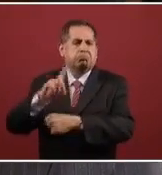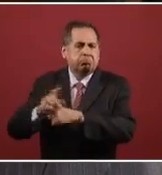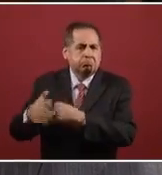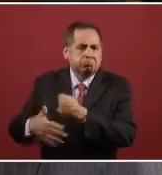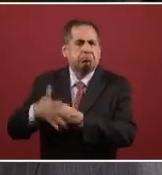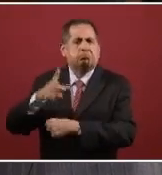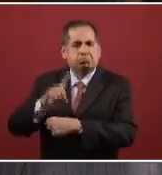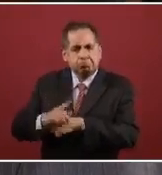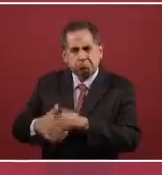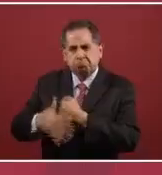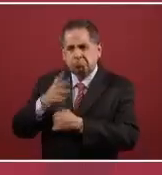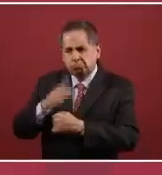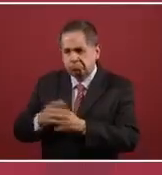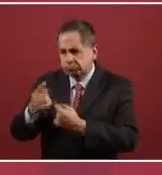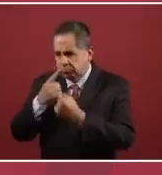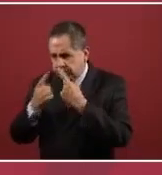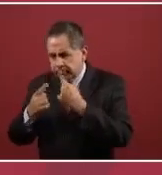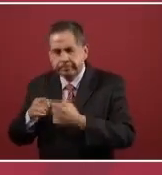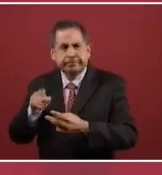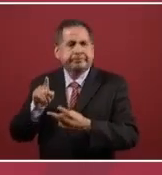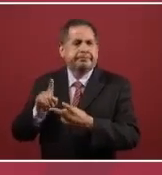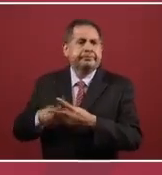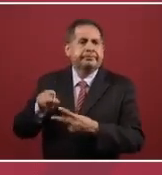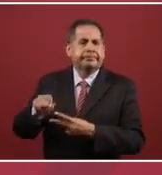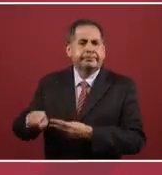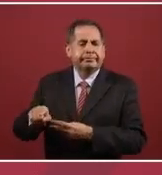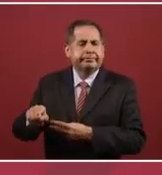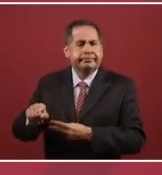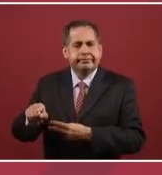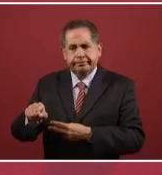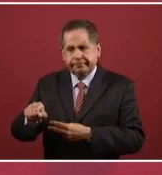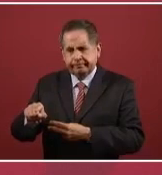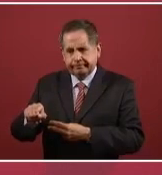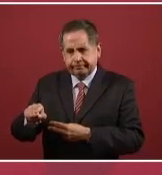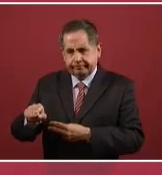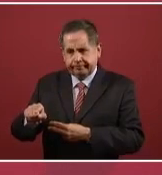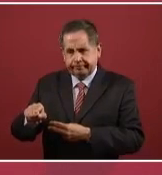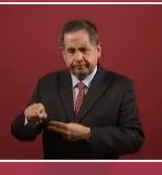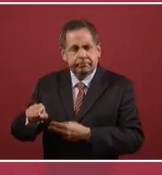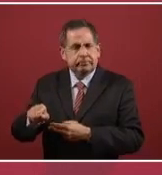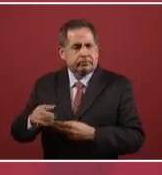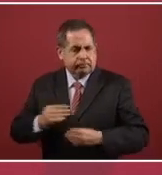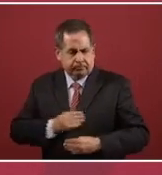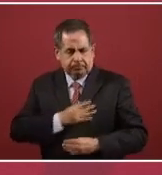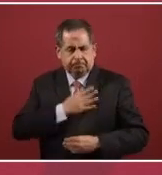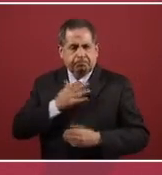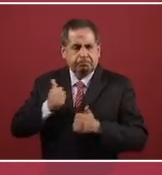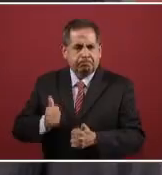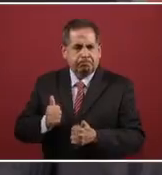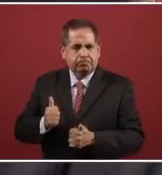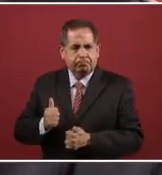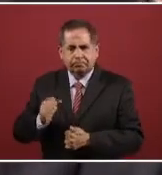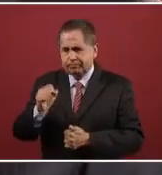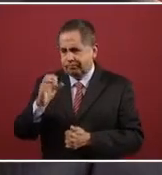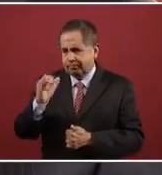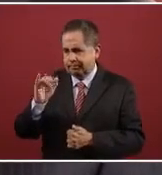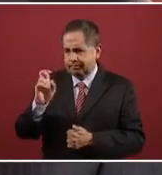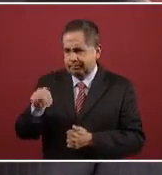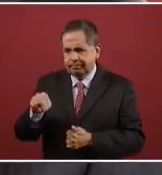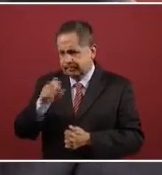días. Me reúno con el gabinete de Bienestar, lo